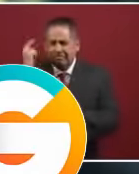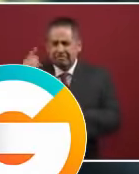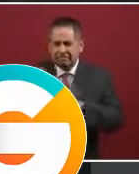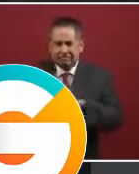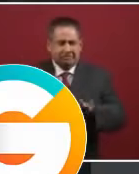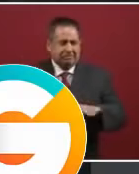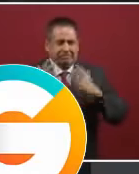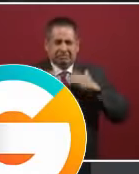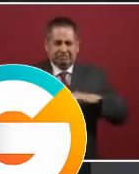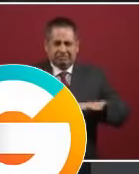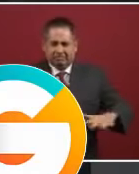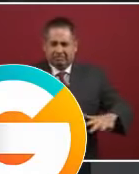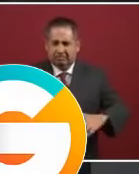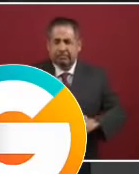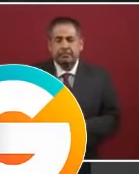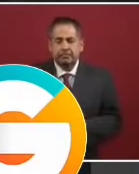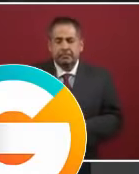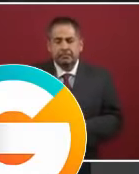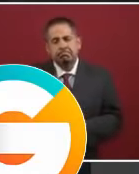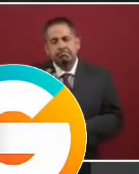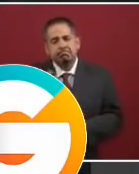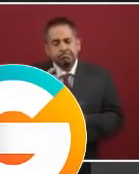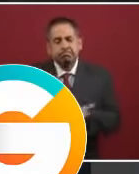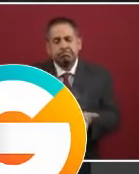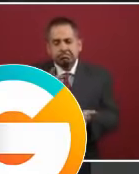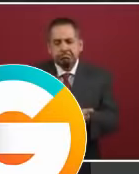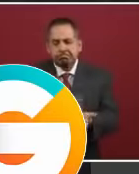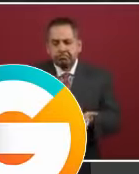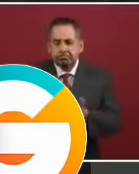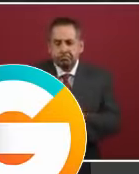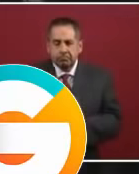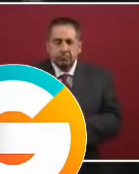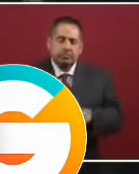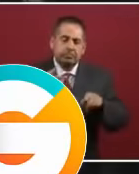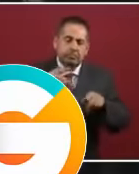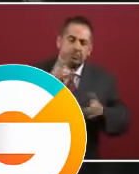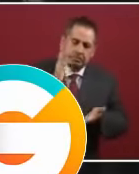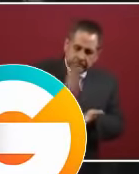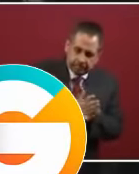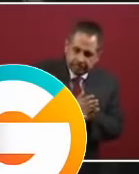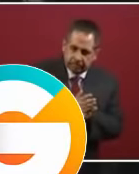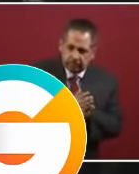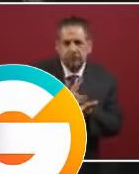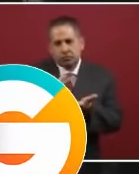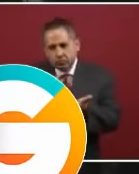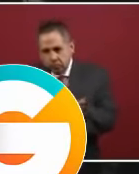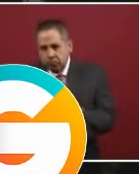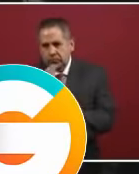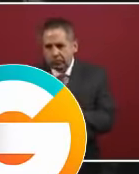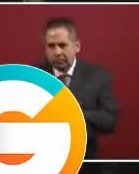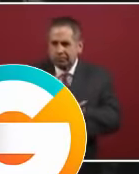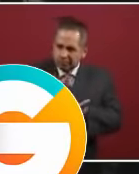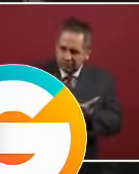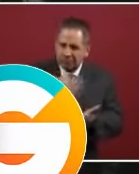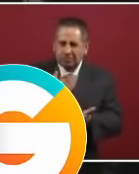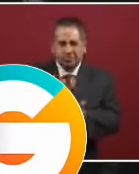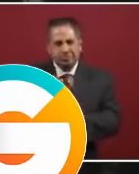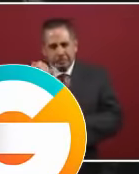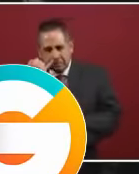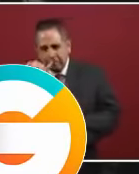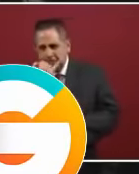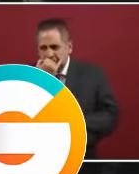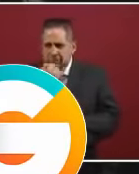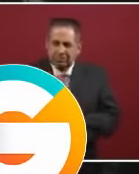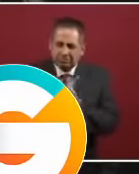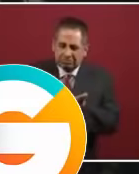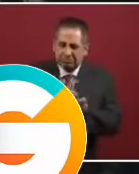temblaba. Y así fue por lapsos, que yo dejaba las drogas. Y volví a recaer y así porque yo estuve